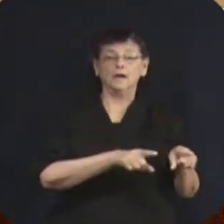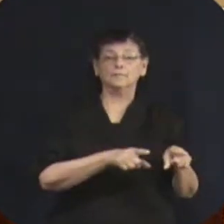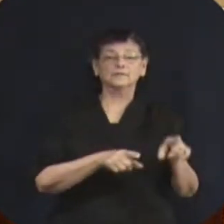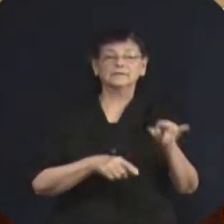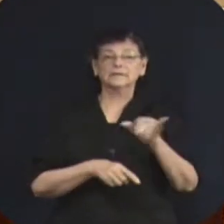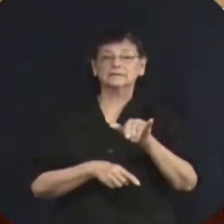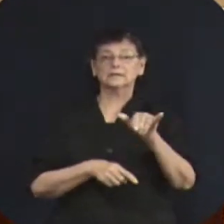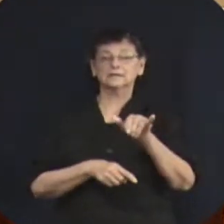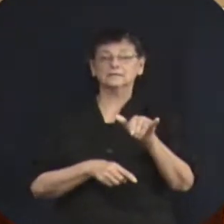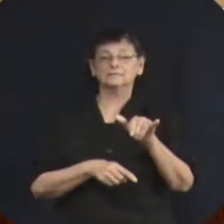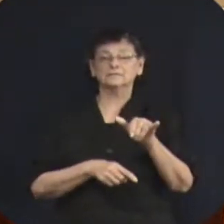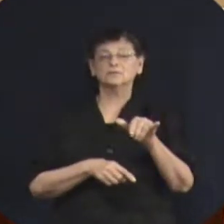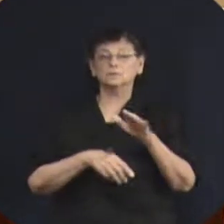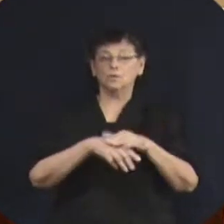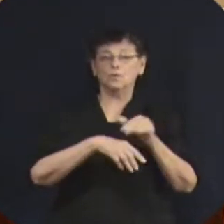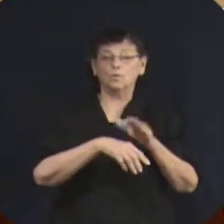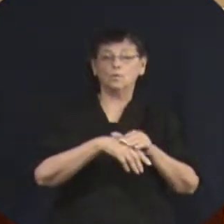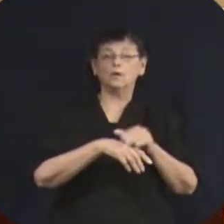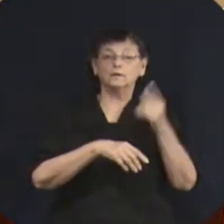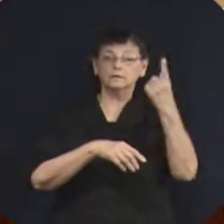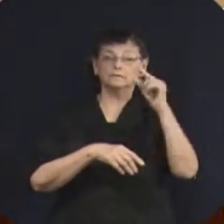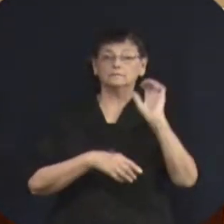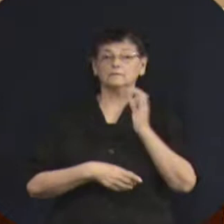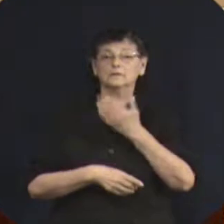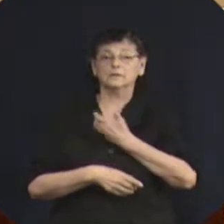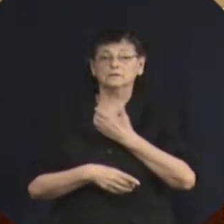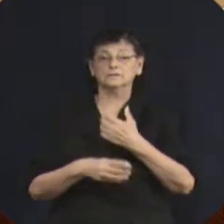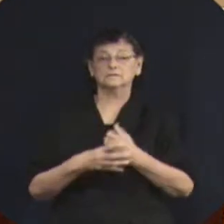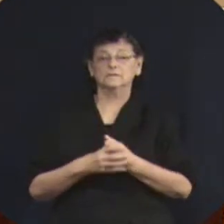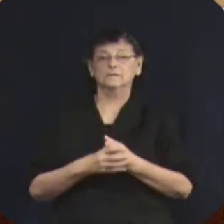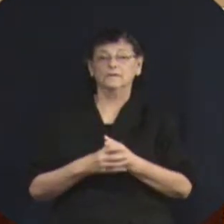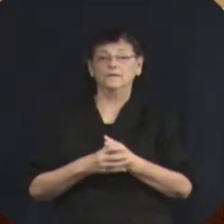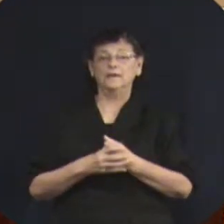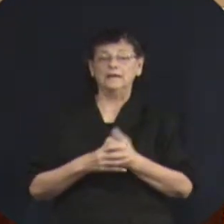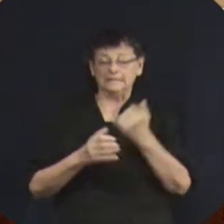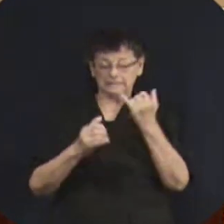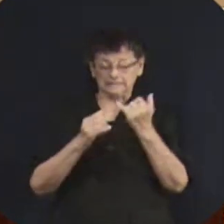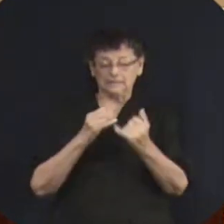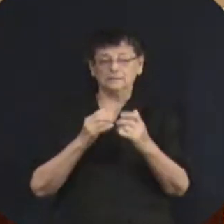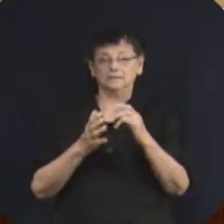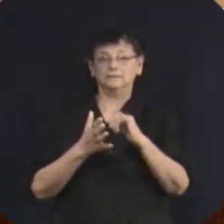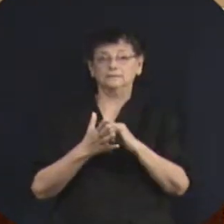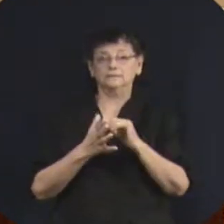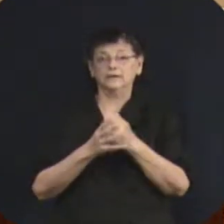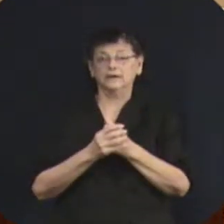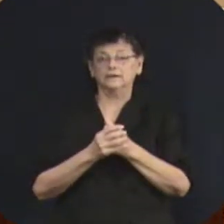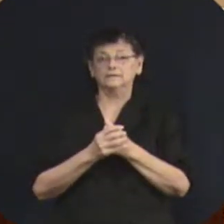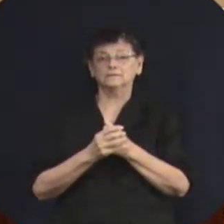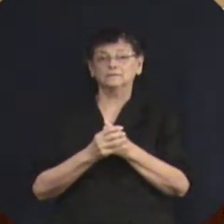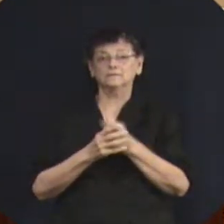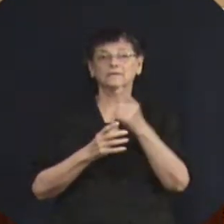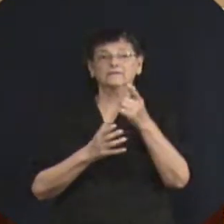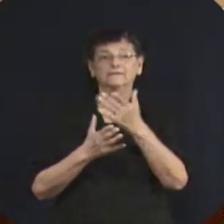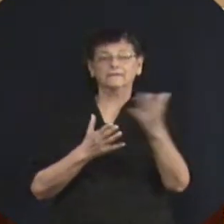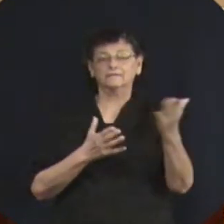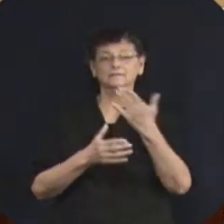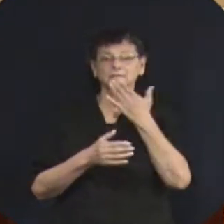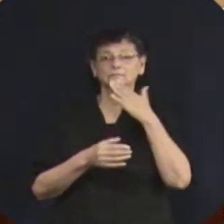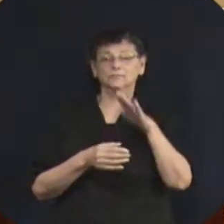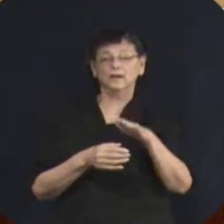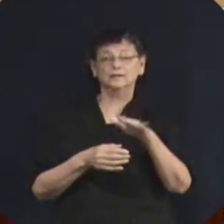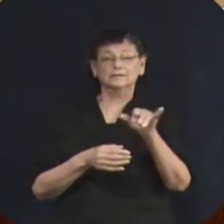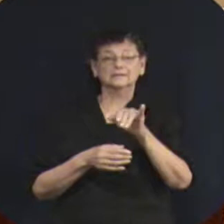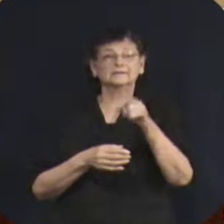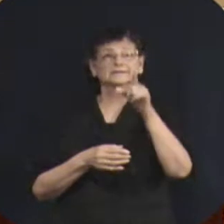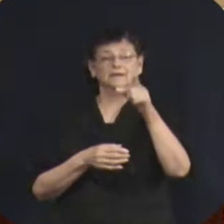como advertencia para nosotros, a fin de que no codiciemos cosas malas